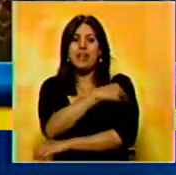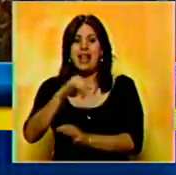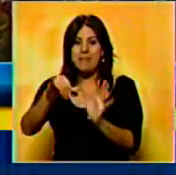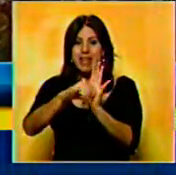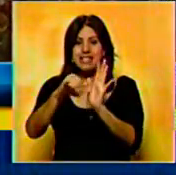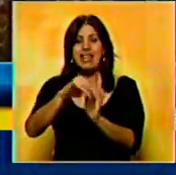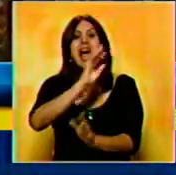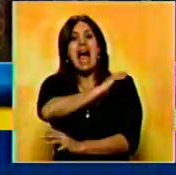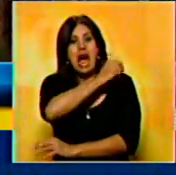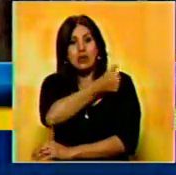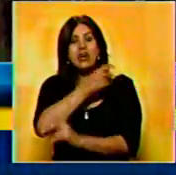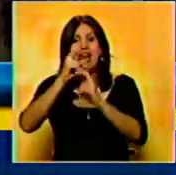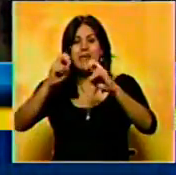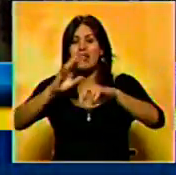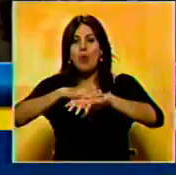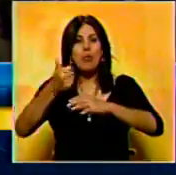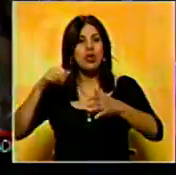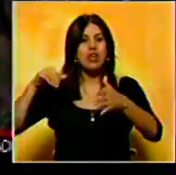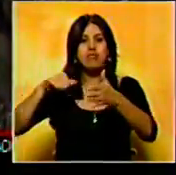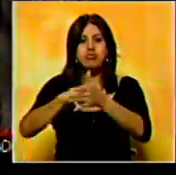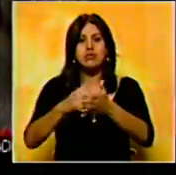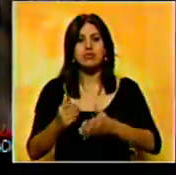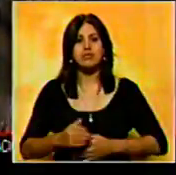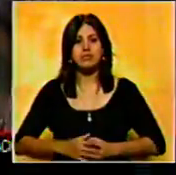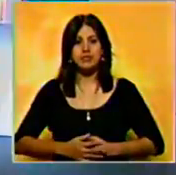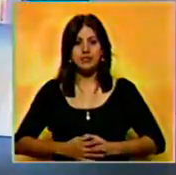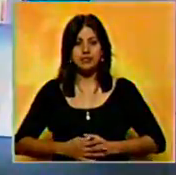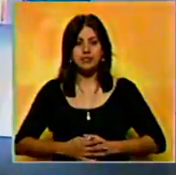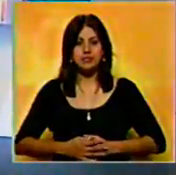cercano las autoridades investigan las causas del siniestro